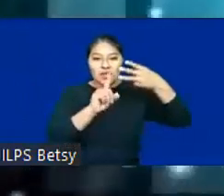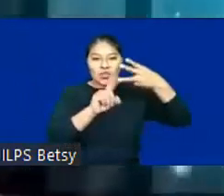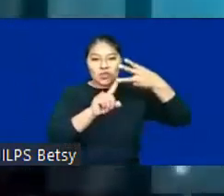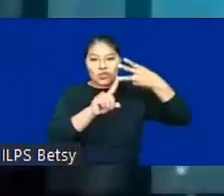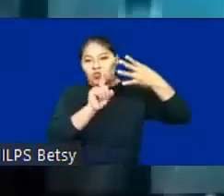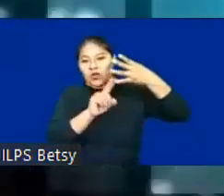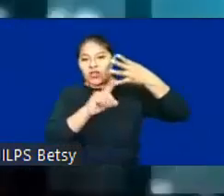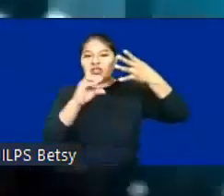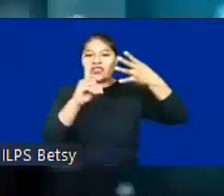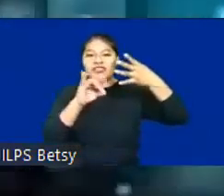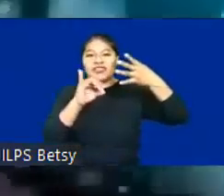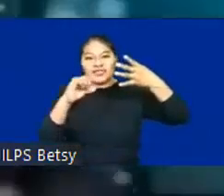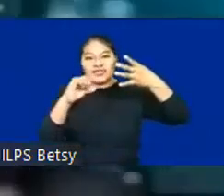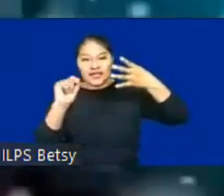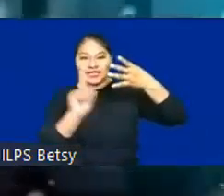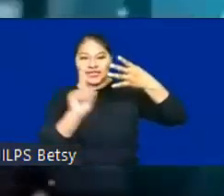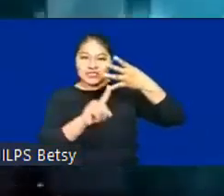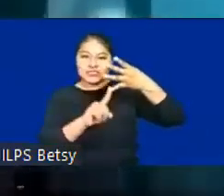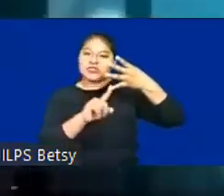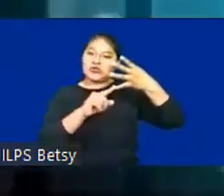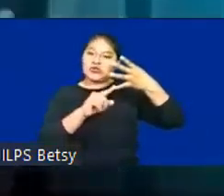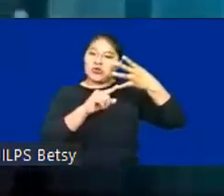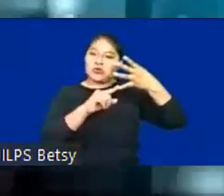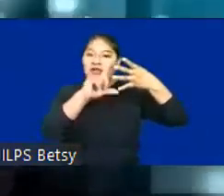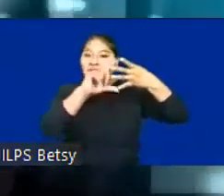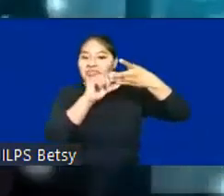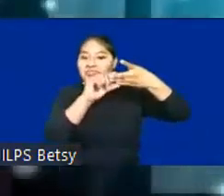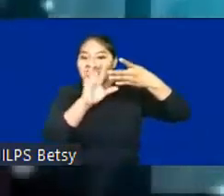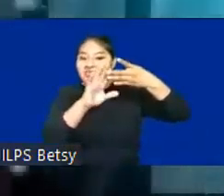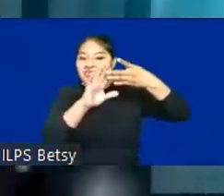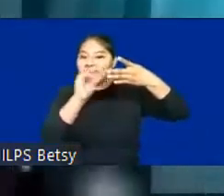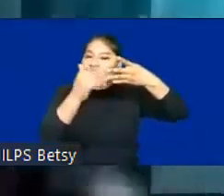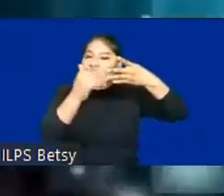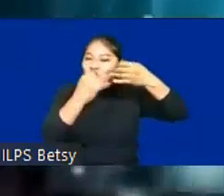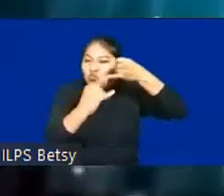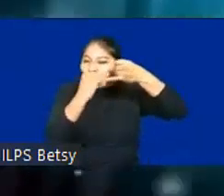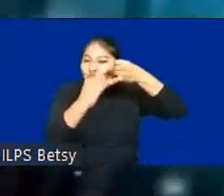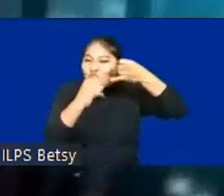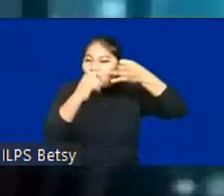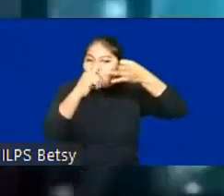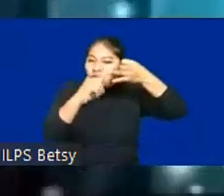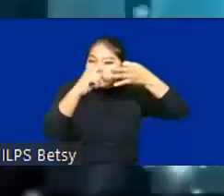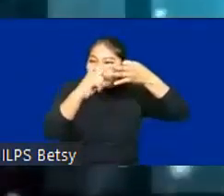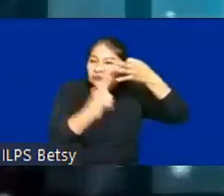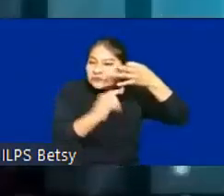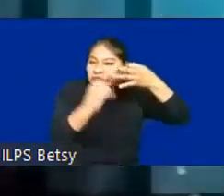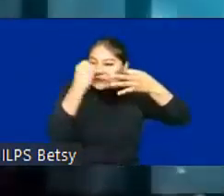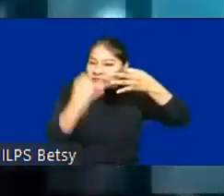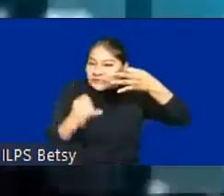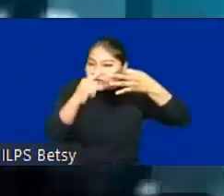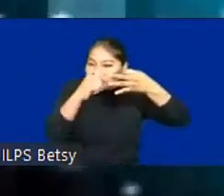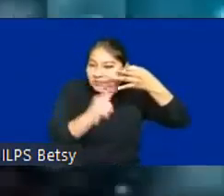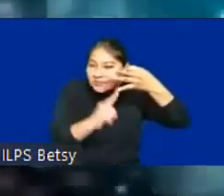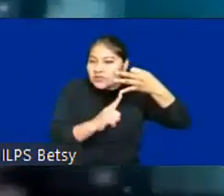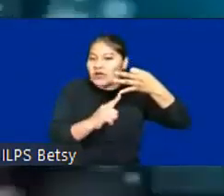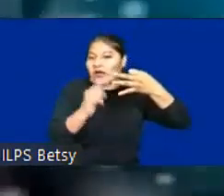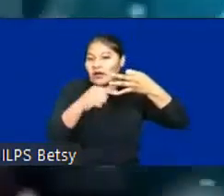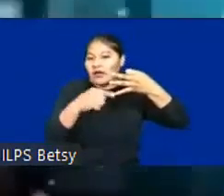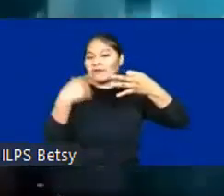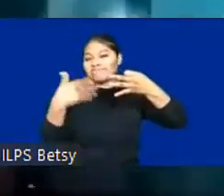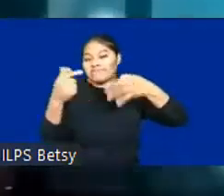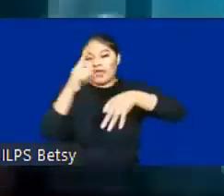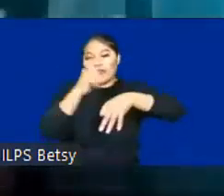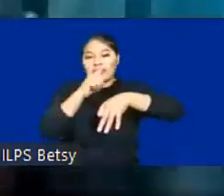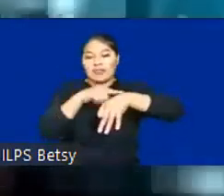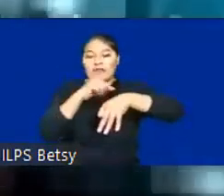de movilidad. Estos últimos tres son proyectos de inversión pública, ¿no? Demandan bastante tiempo porque pasan por una serie